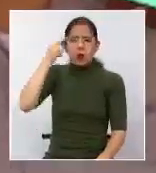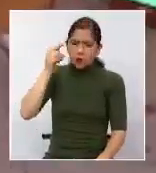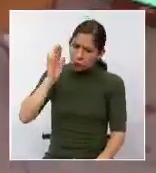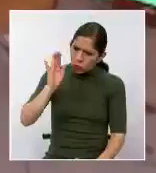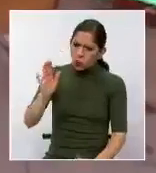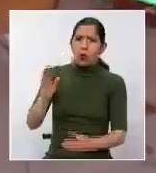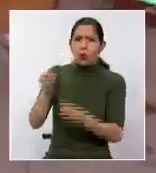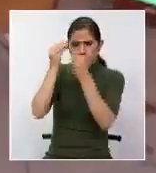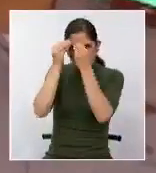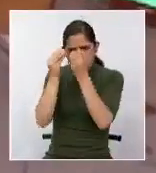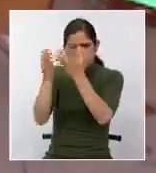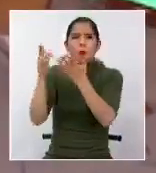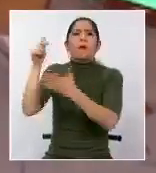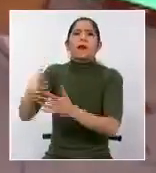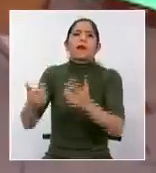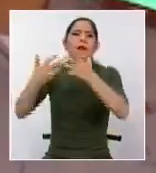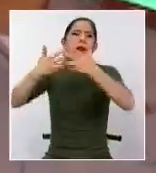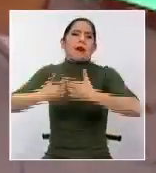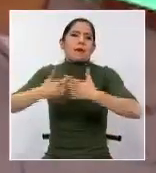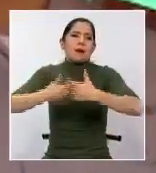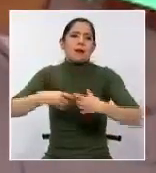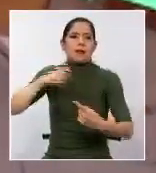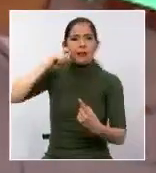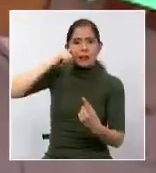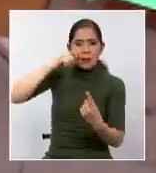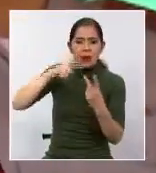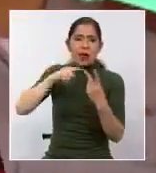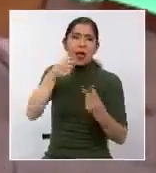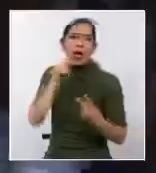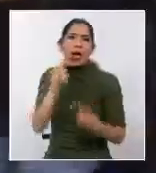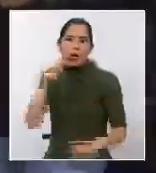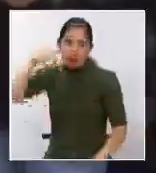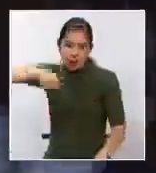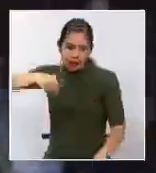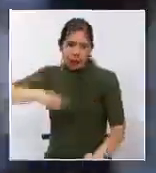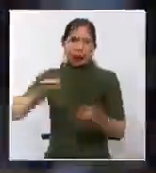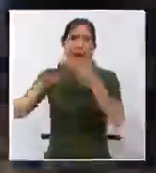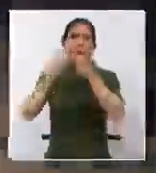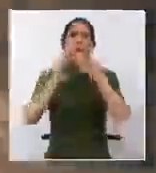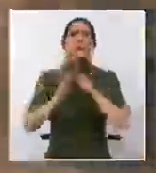hacer la planta de ajo de cebolla aquí en Izcayachi.